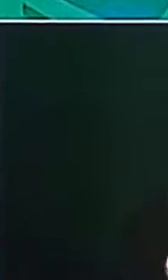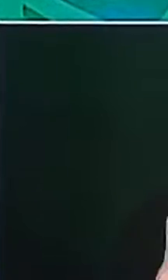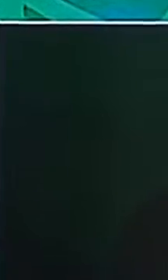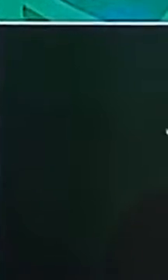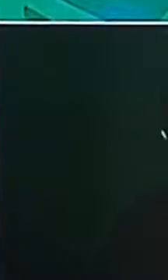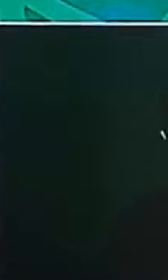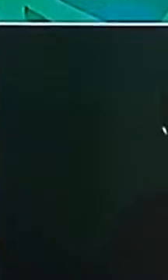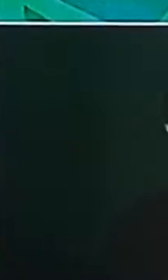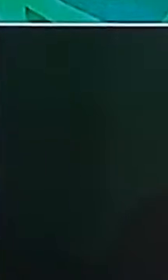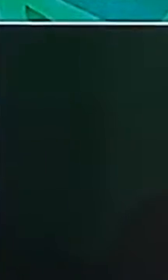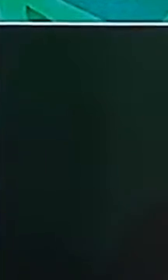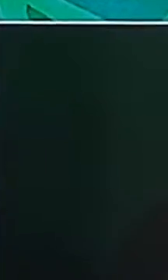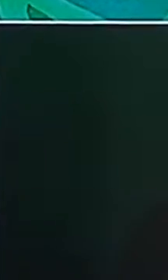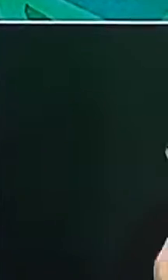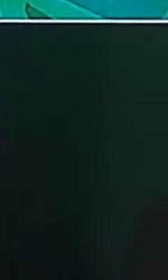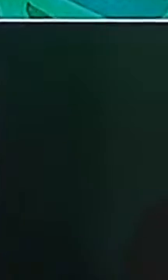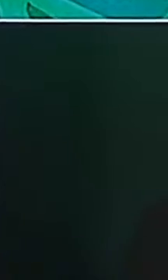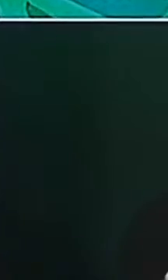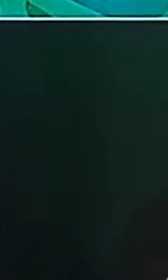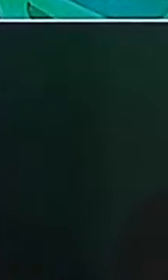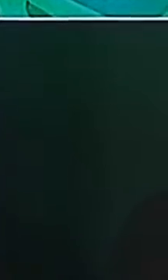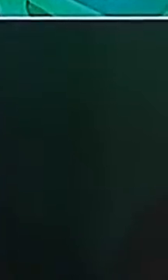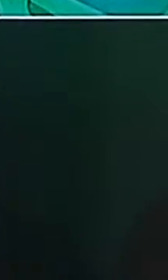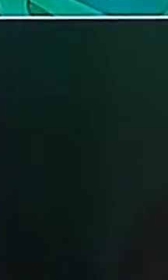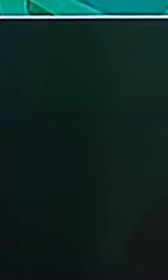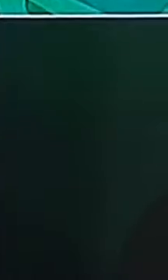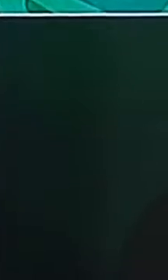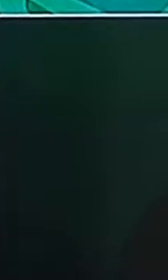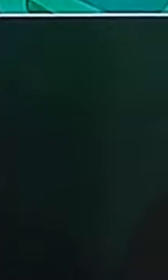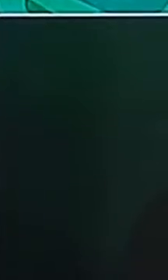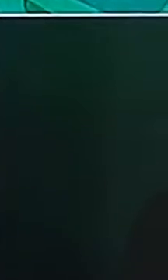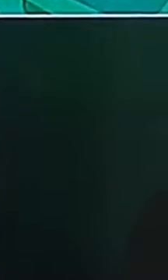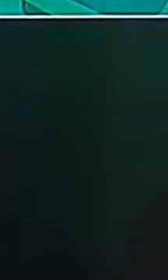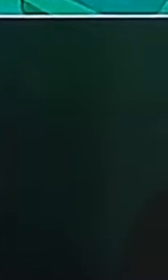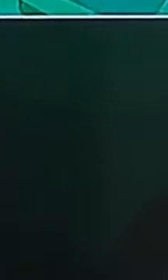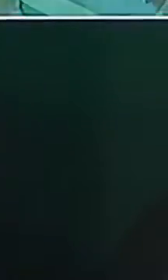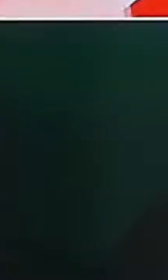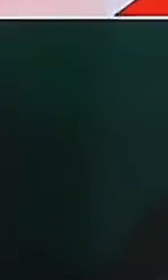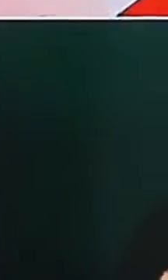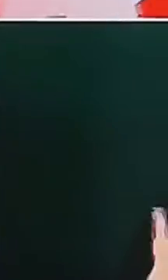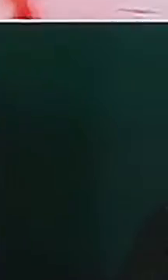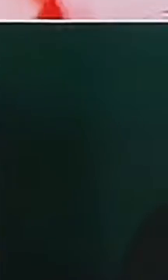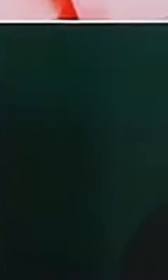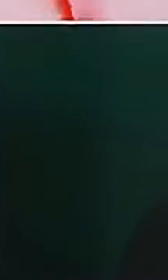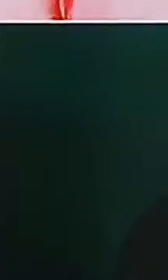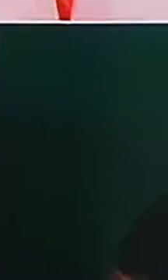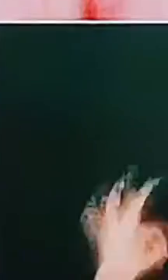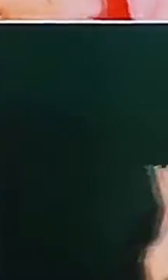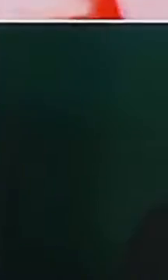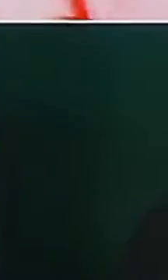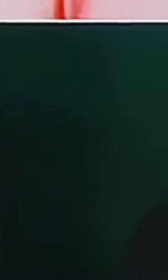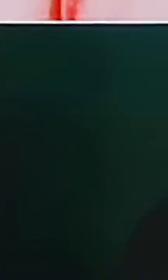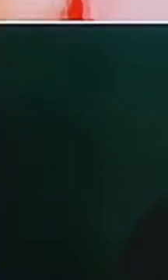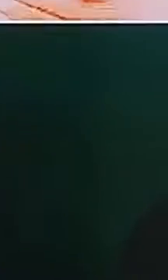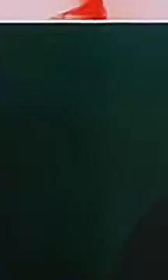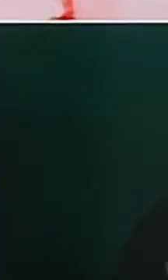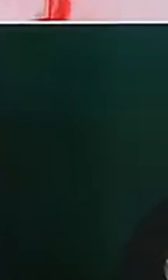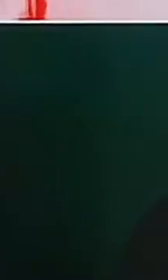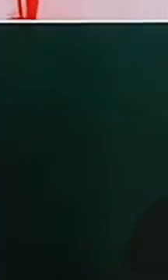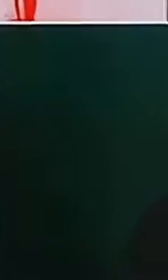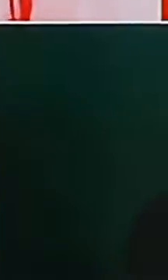Y bueno, pues eso ha sido medular y quiero decirle, presidente, que aquí en Sinaloa hay un